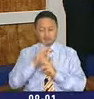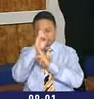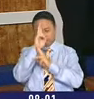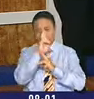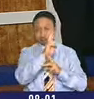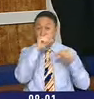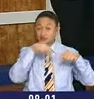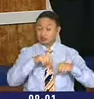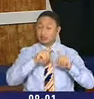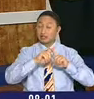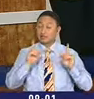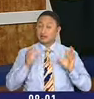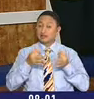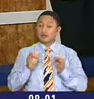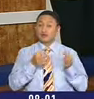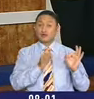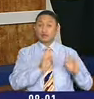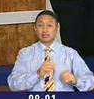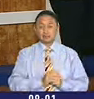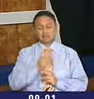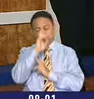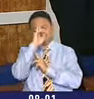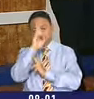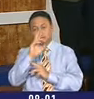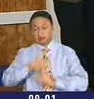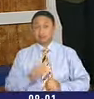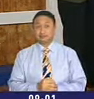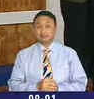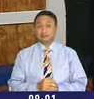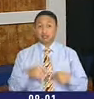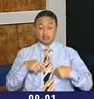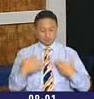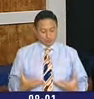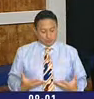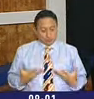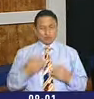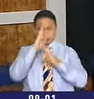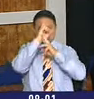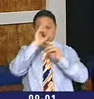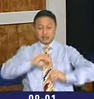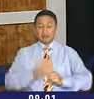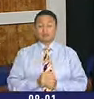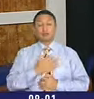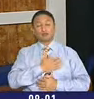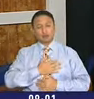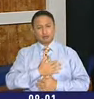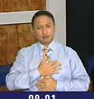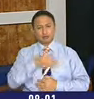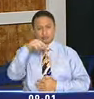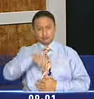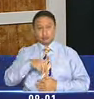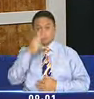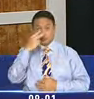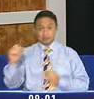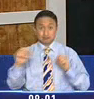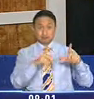humanos nos amamos de diferentes maneras y hay que respetar. Así, con este ánimo de respeto, tenga la amabilidad de poner en